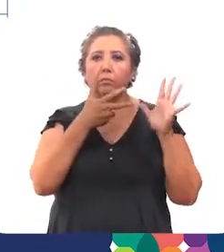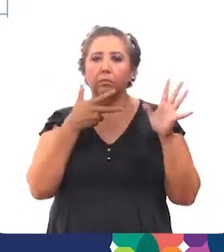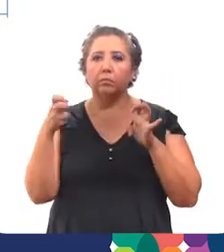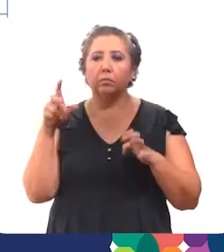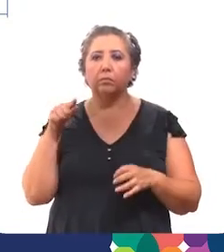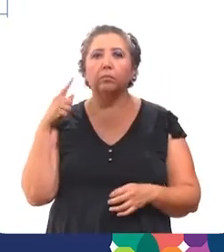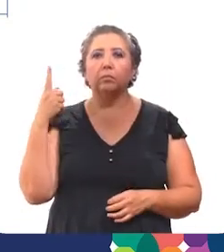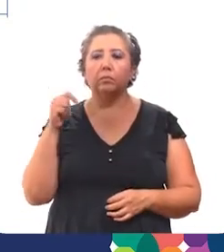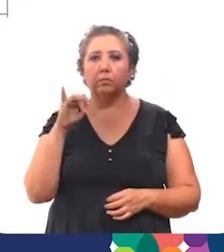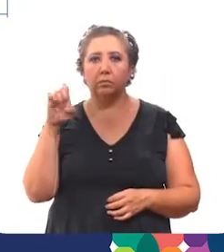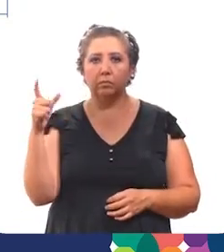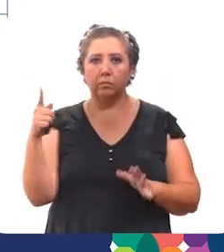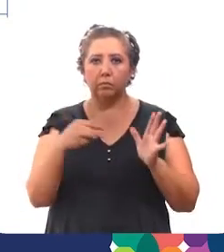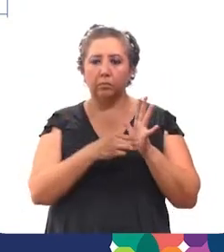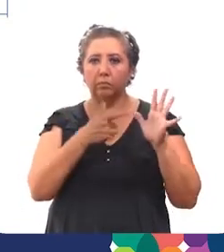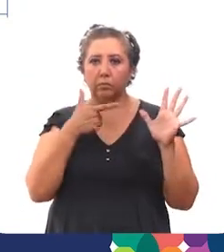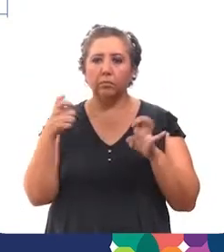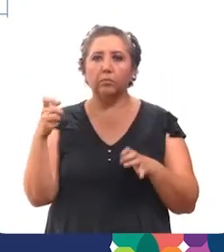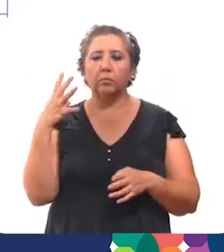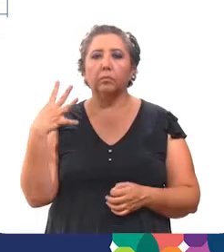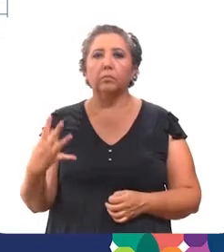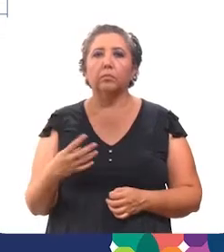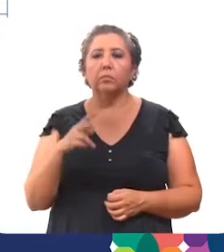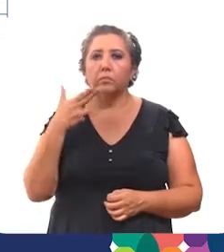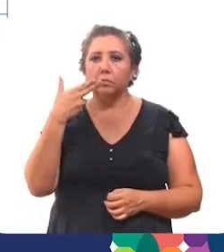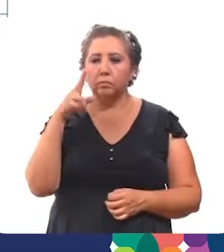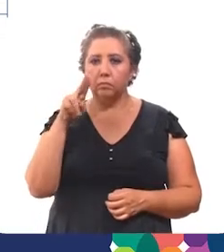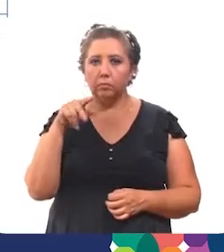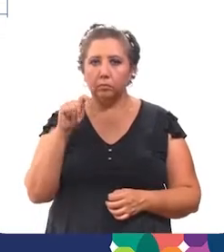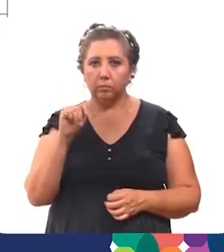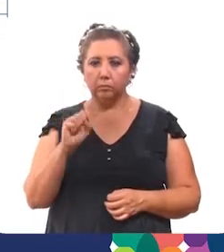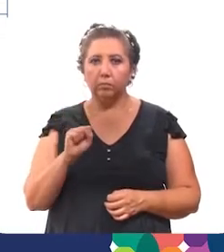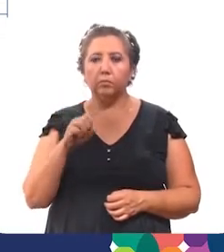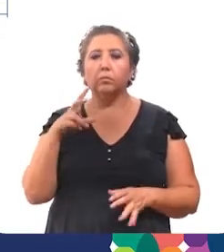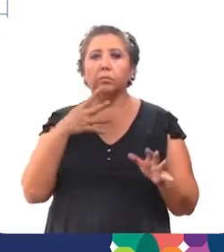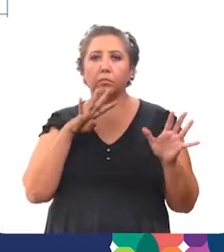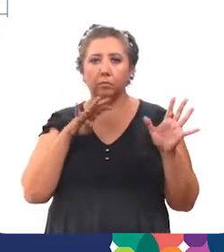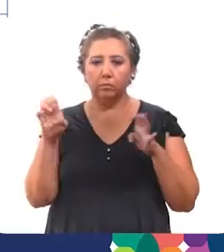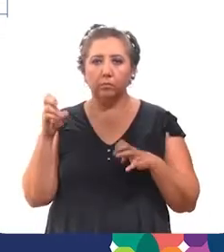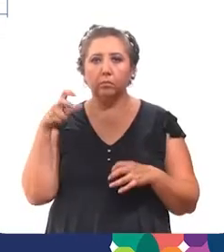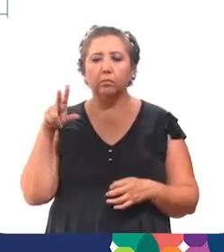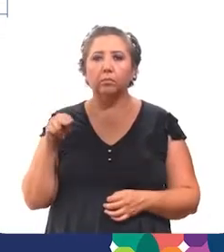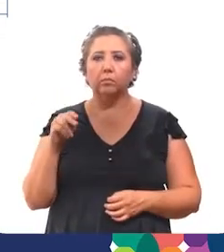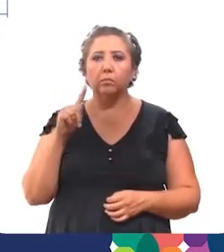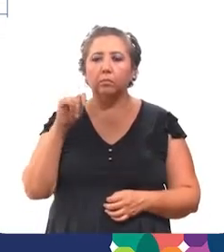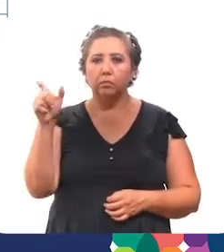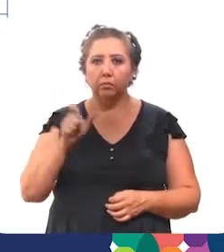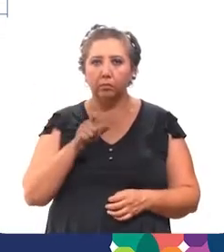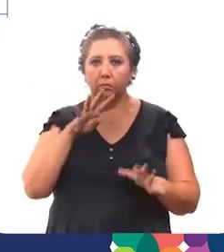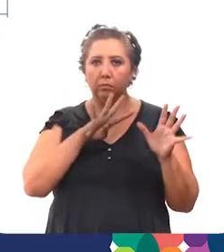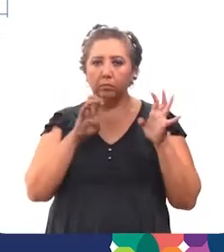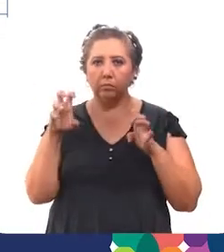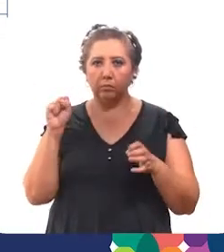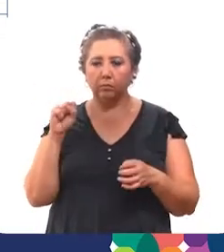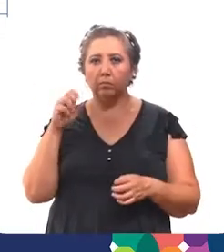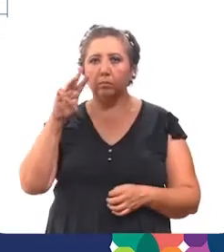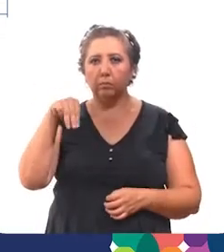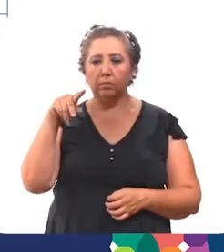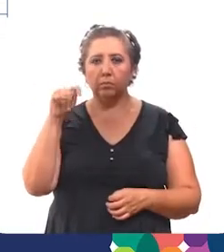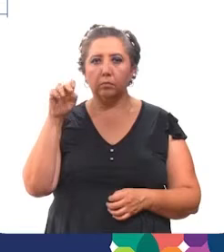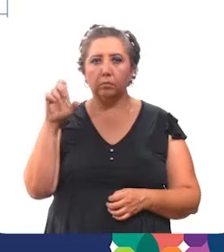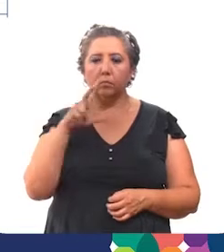1.871, Ticul 1.704, Junucmá 980, Tecash 960,